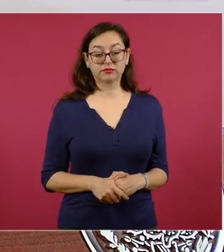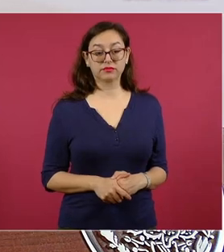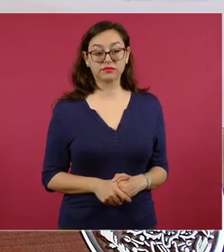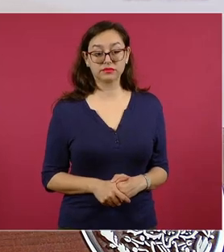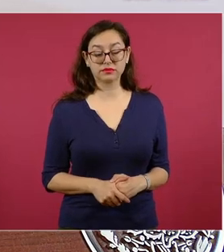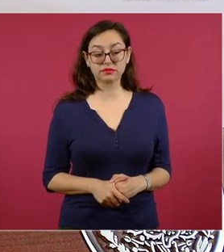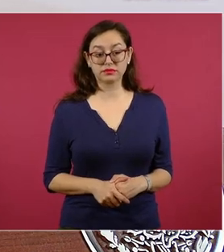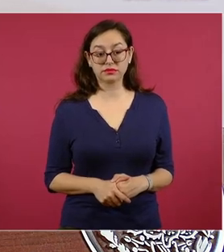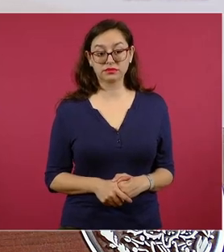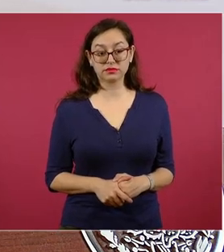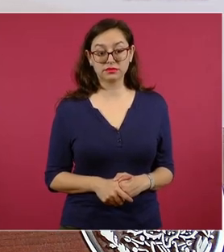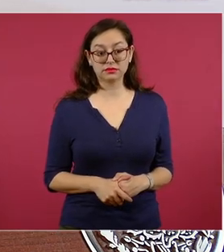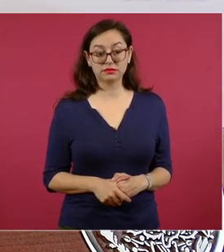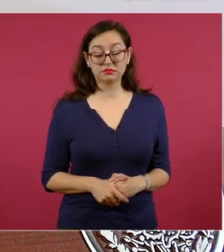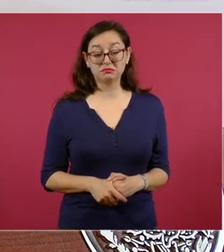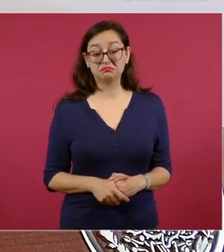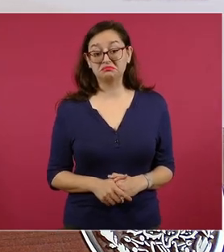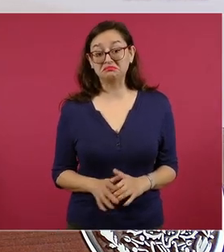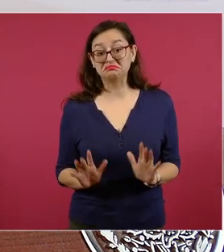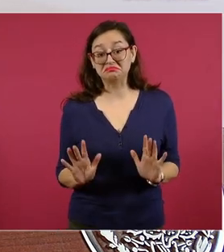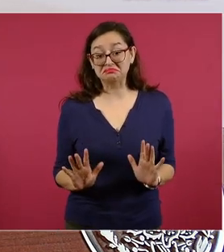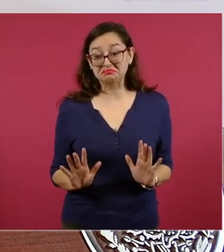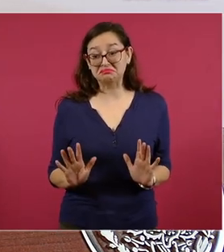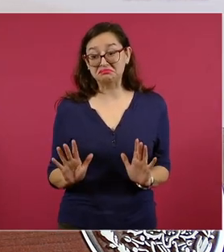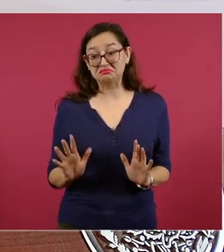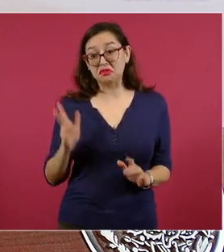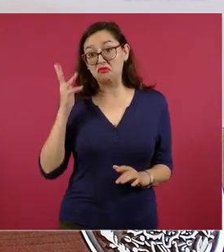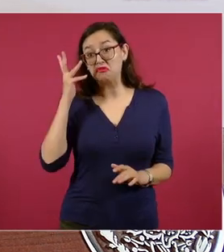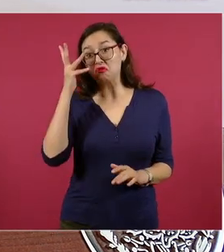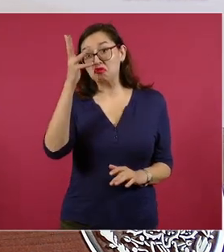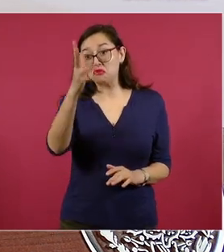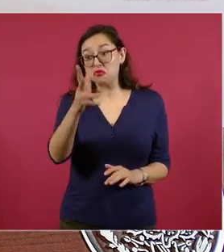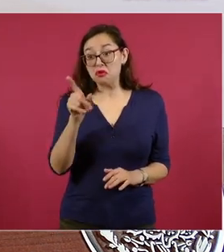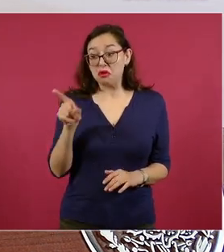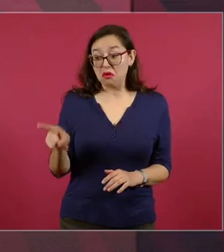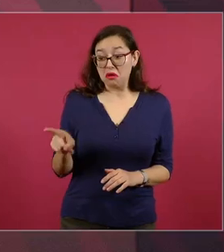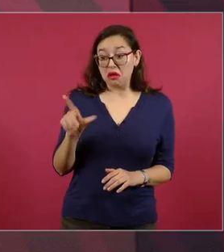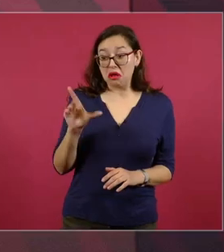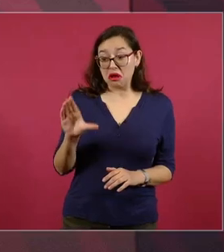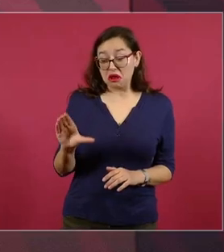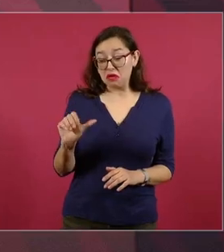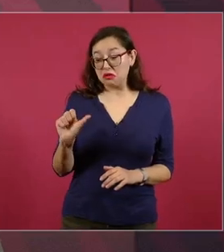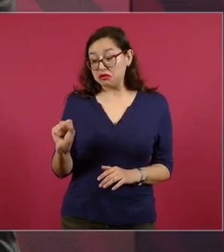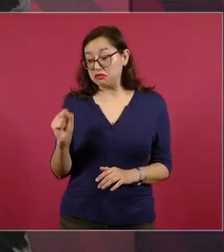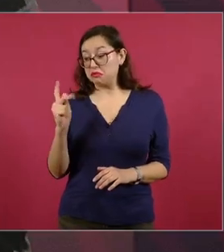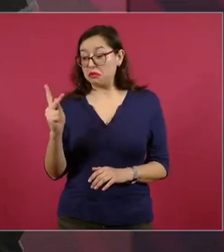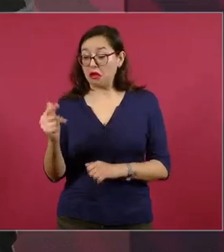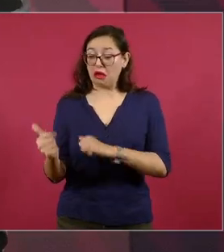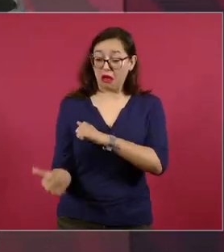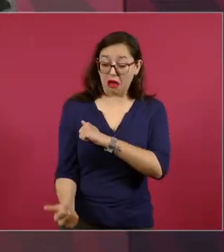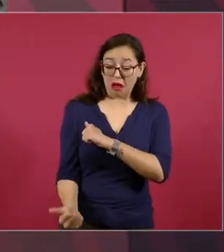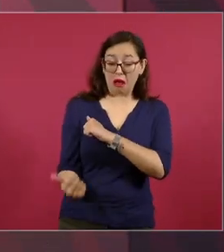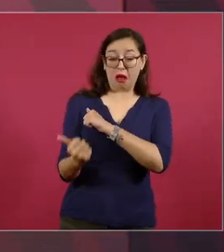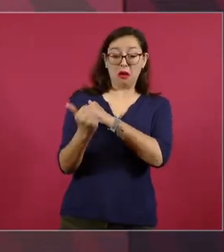a Palenque, sí necesita apoyo, pero no lo va a necesitar porque es muy buena,